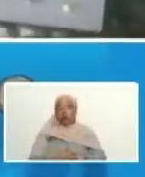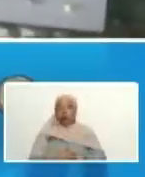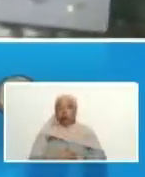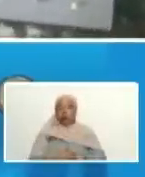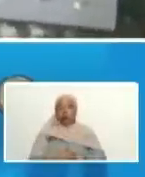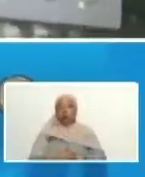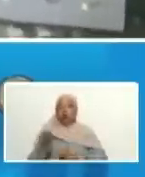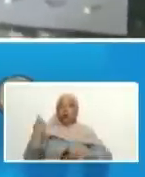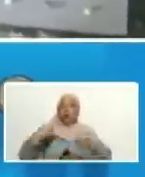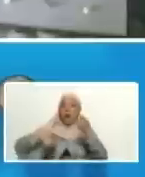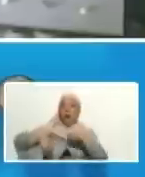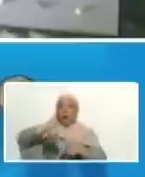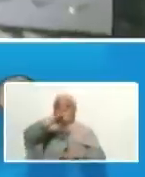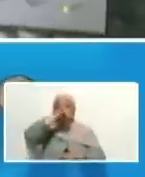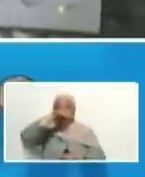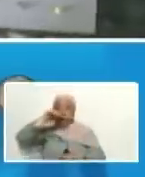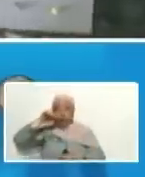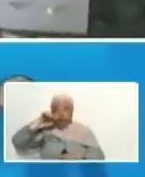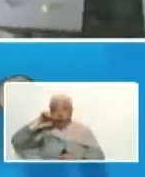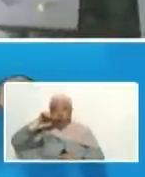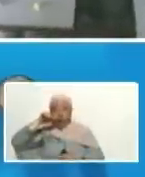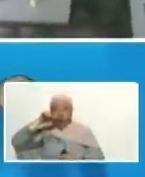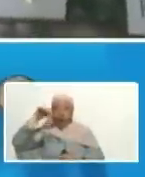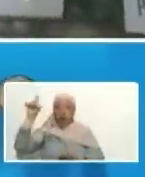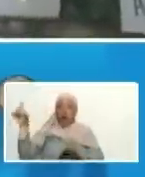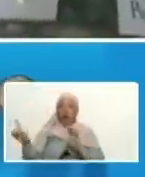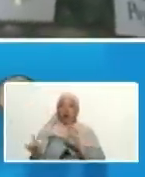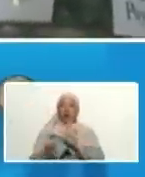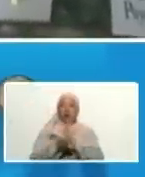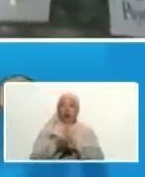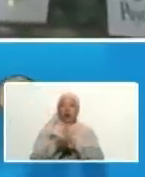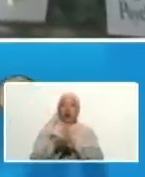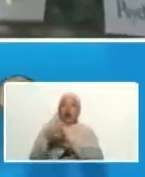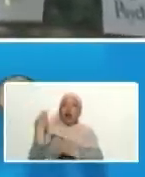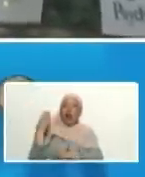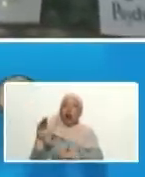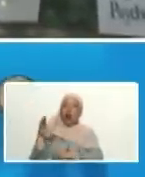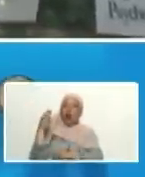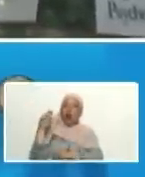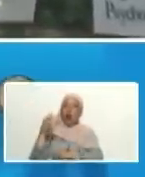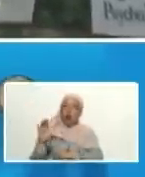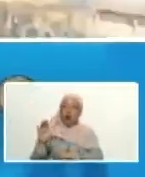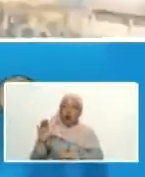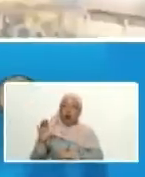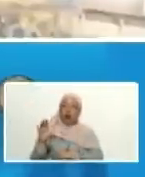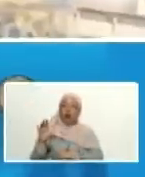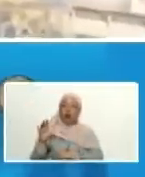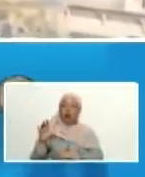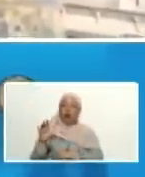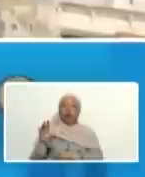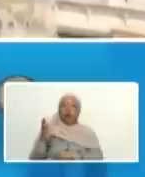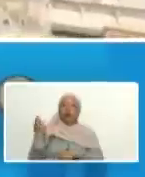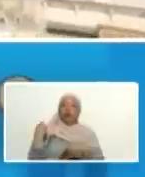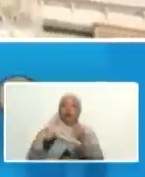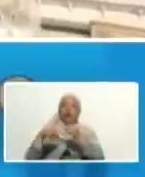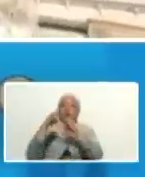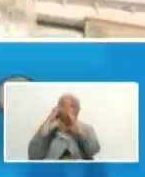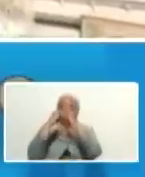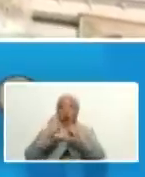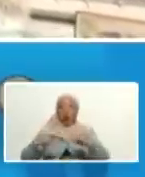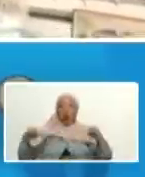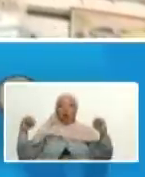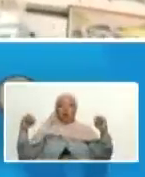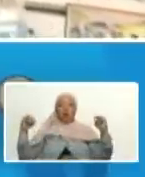droga ilícita, ilegal, venida de Colombia, en la destrucción de campamentos de